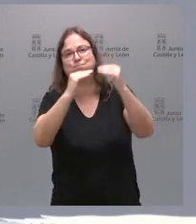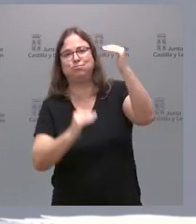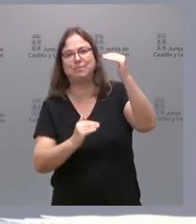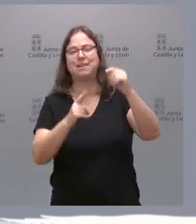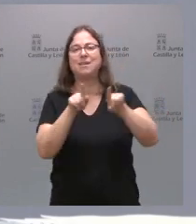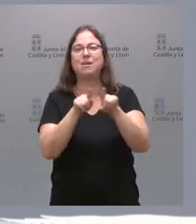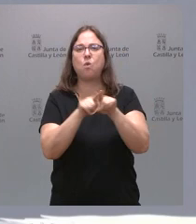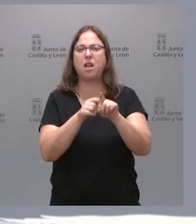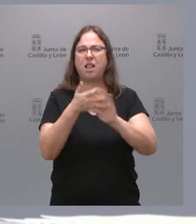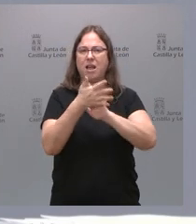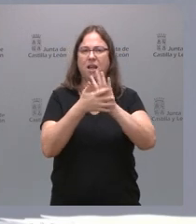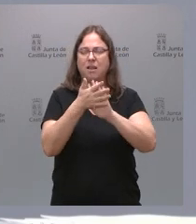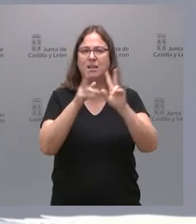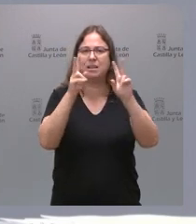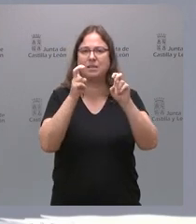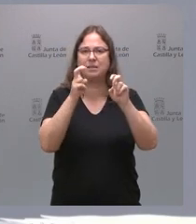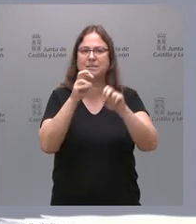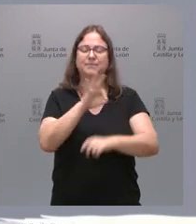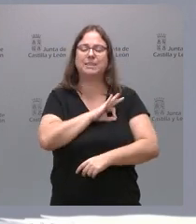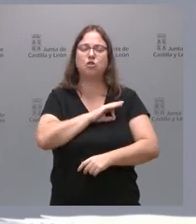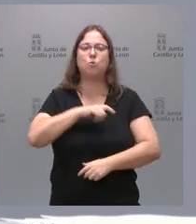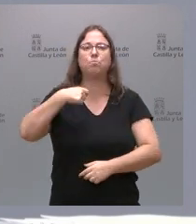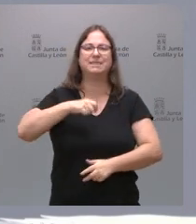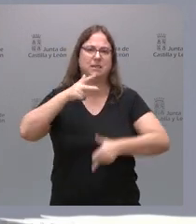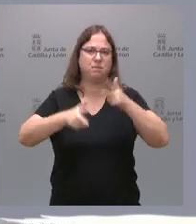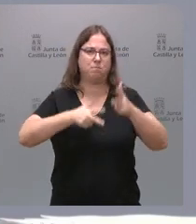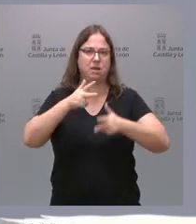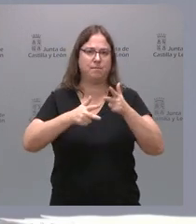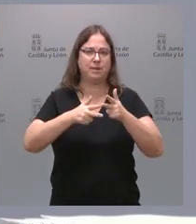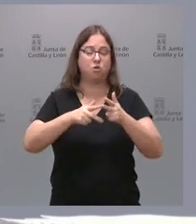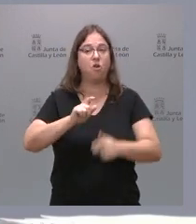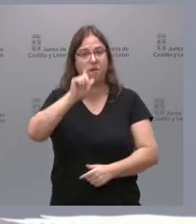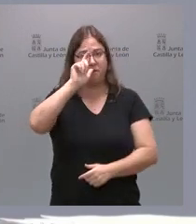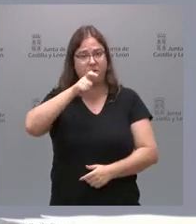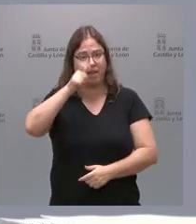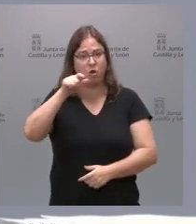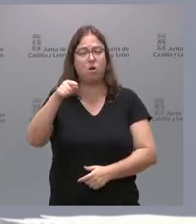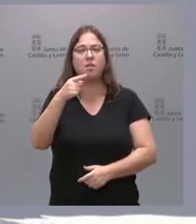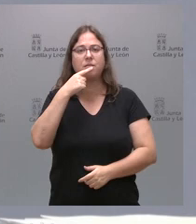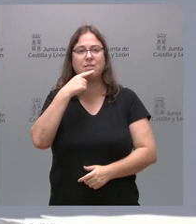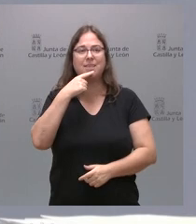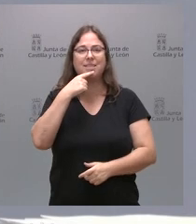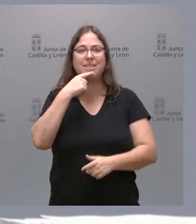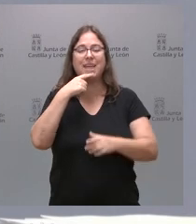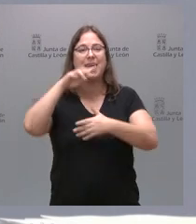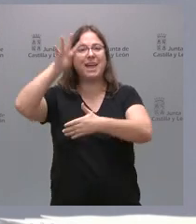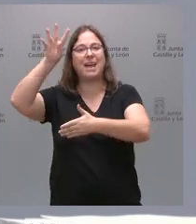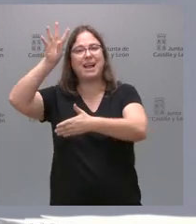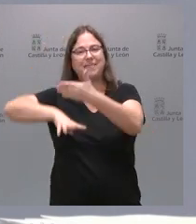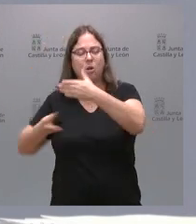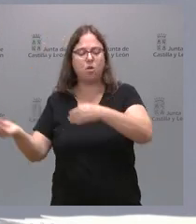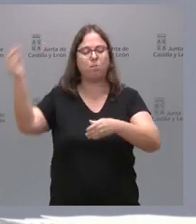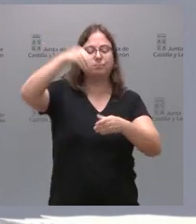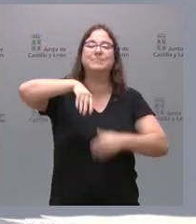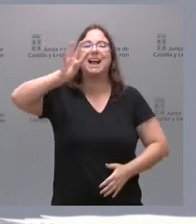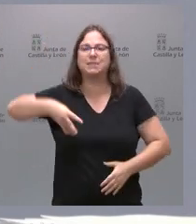lo que le planteábamos sobre el señor orgullo el señor feijo ha hablado del encaje de Cataluña en el modelo territorial